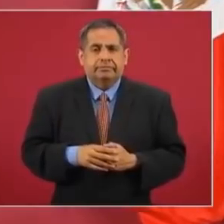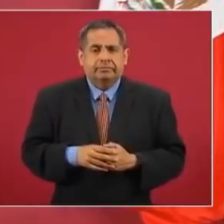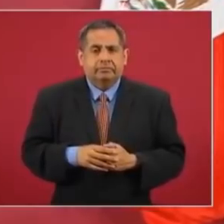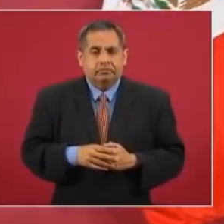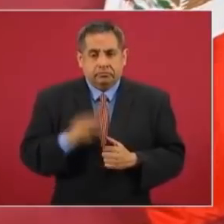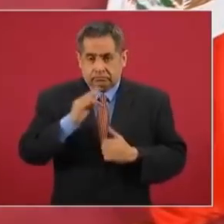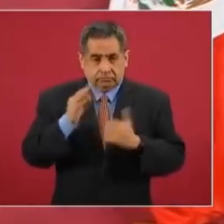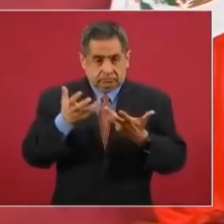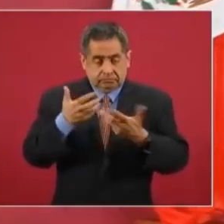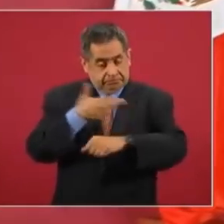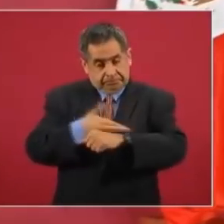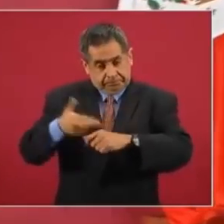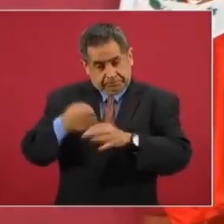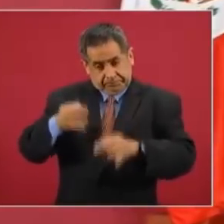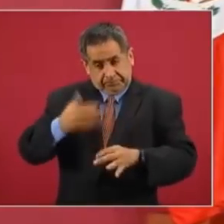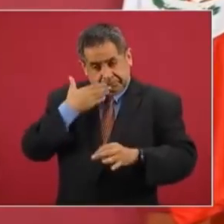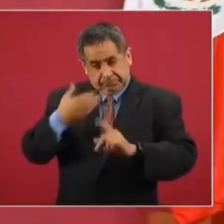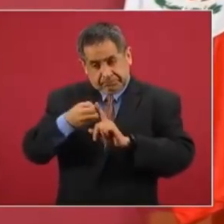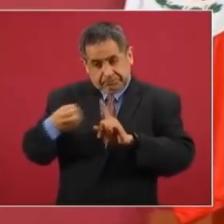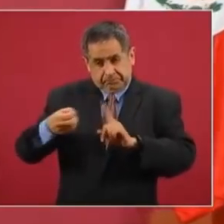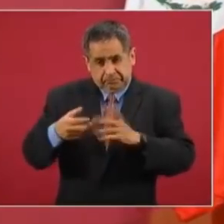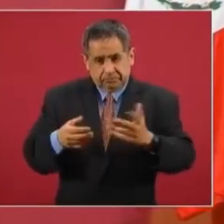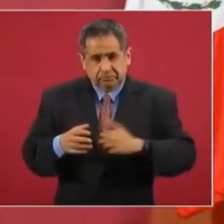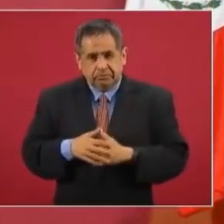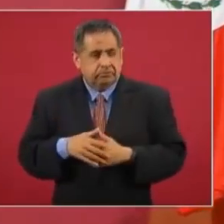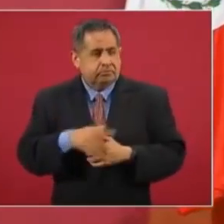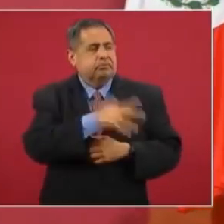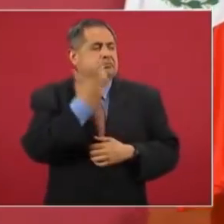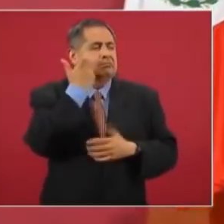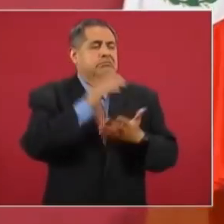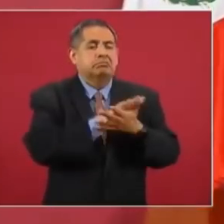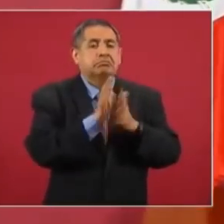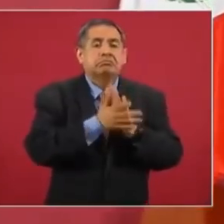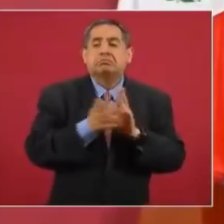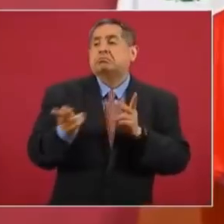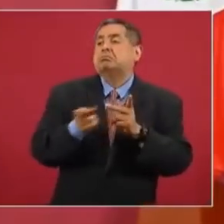Si se hace bien. Ahora, si la hacen como